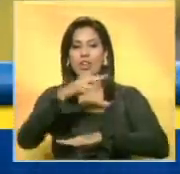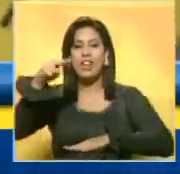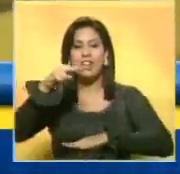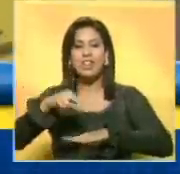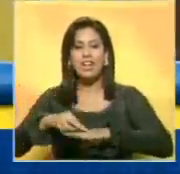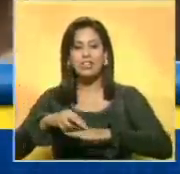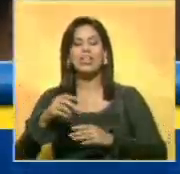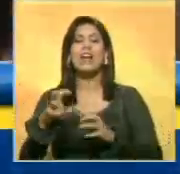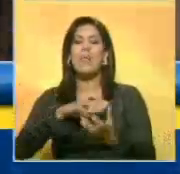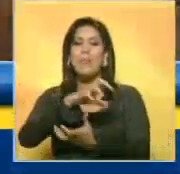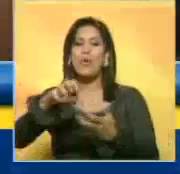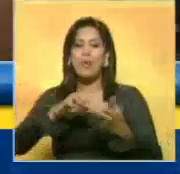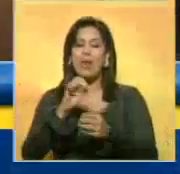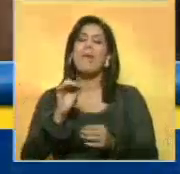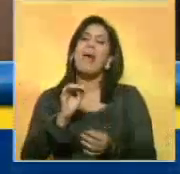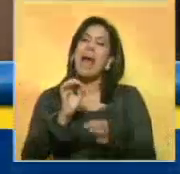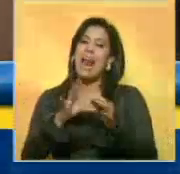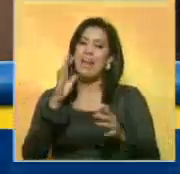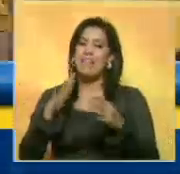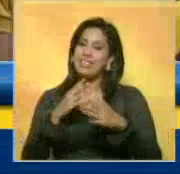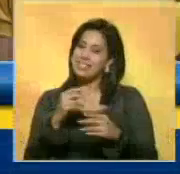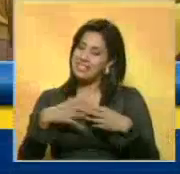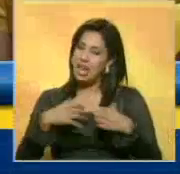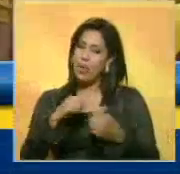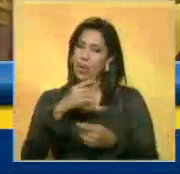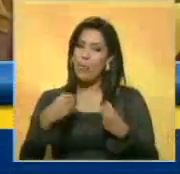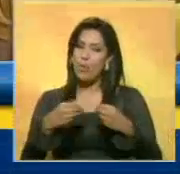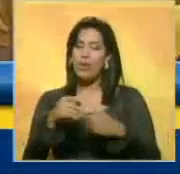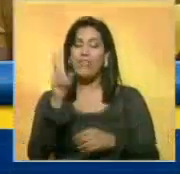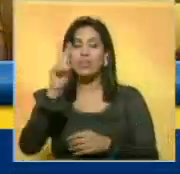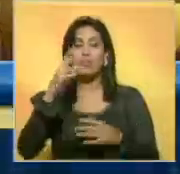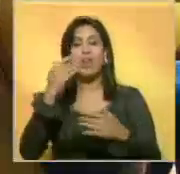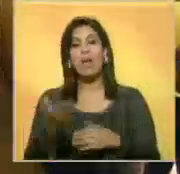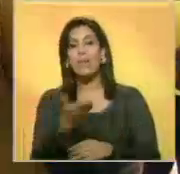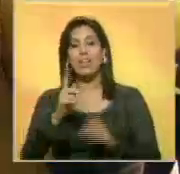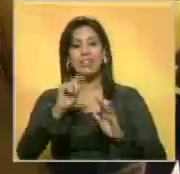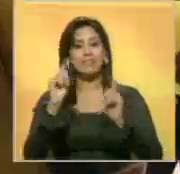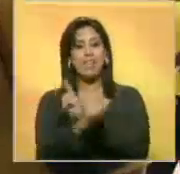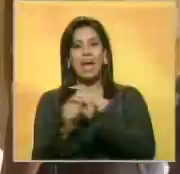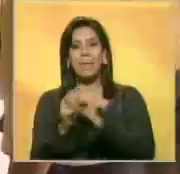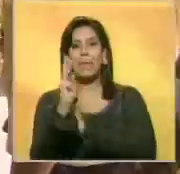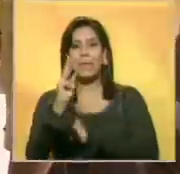nacional ante esta problemática de salud pública y aseguró que Venezuela es pionera en el reemplazo de prótesis PIP.